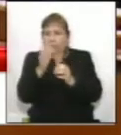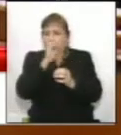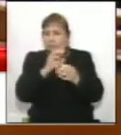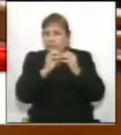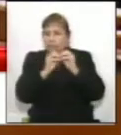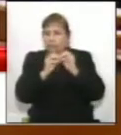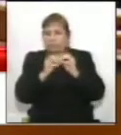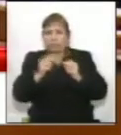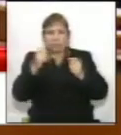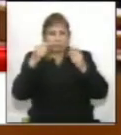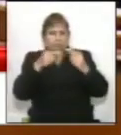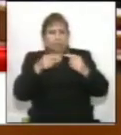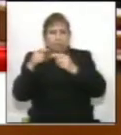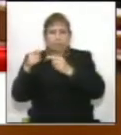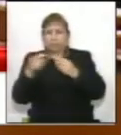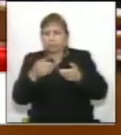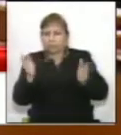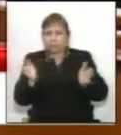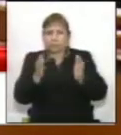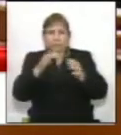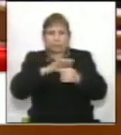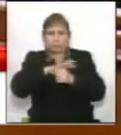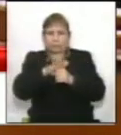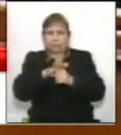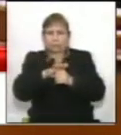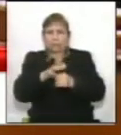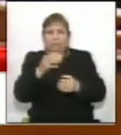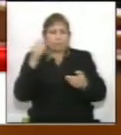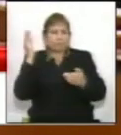y una lucha constante contra la pandemia, que es lo que